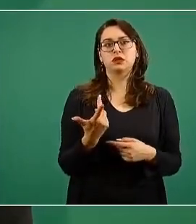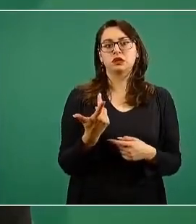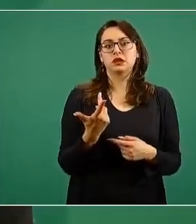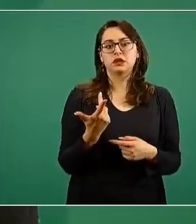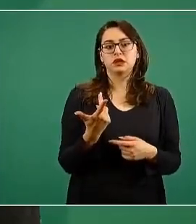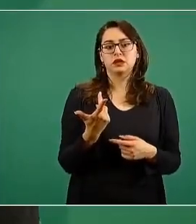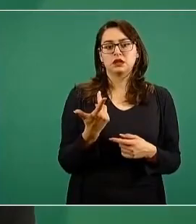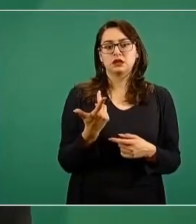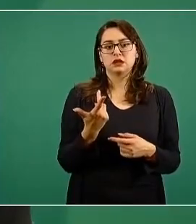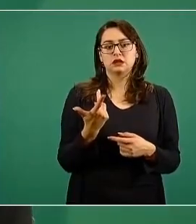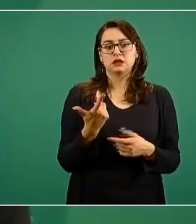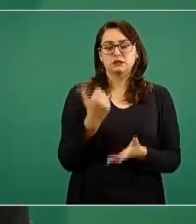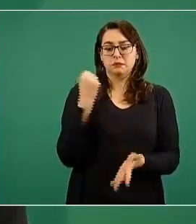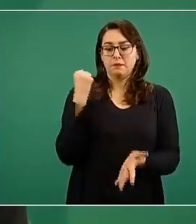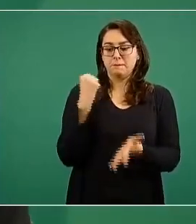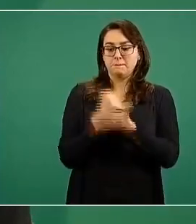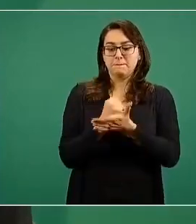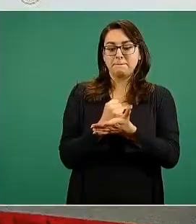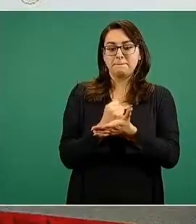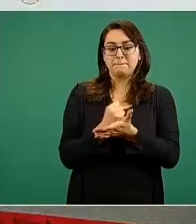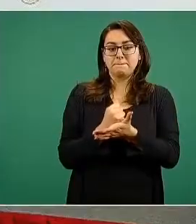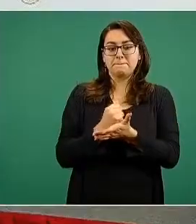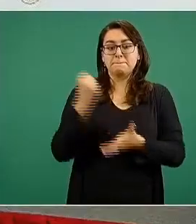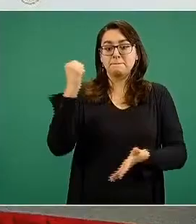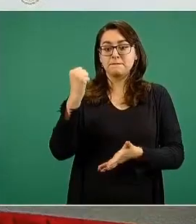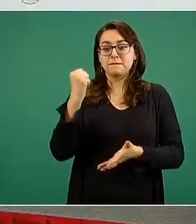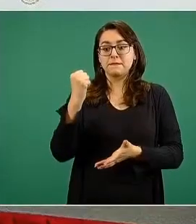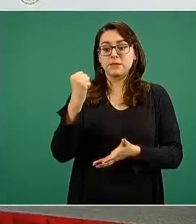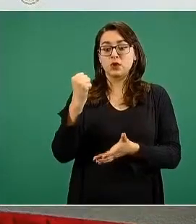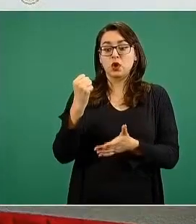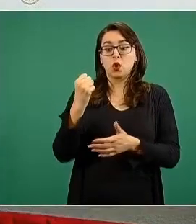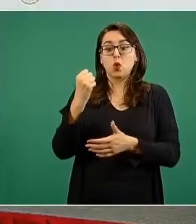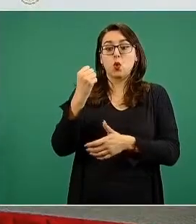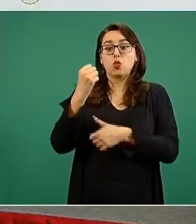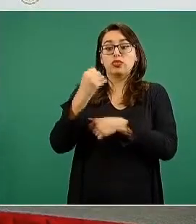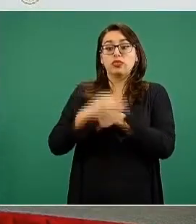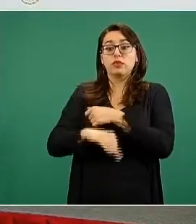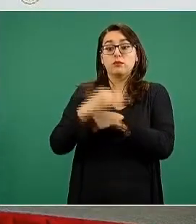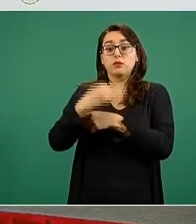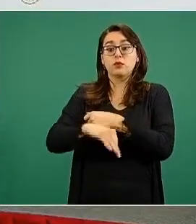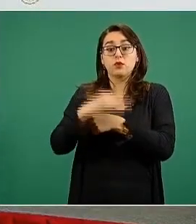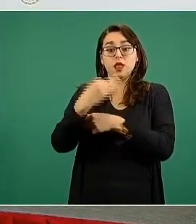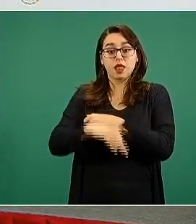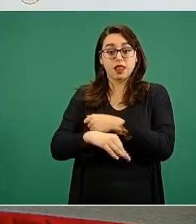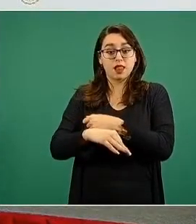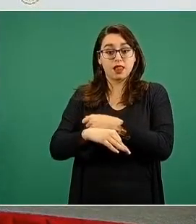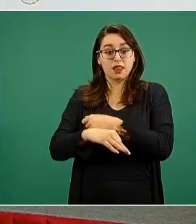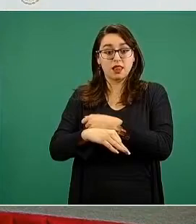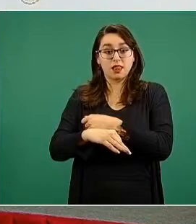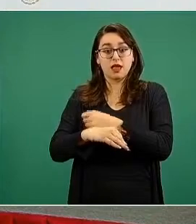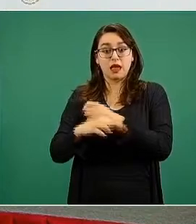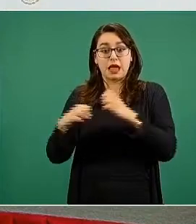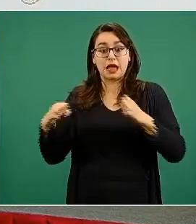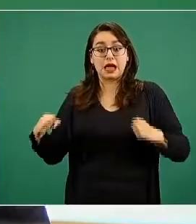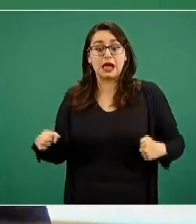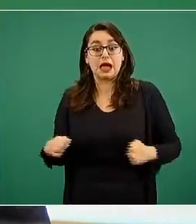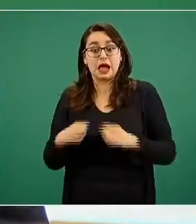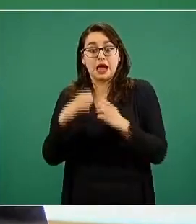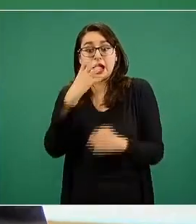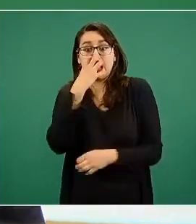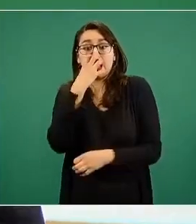tiene una autorización para su uso de emergencia no se puede comercializar como